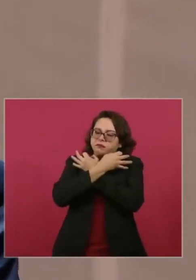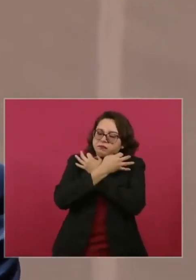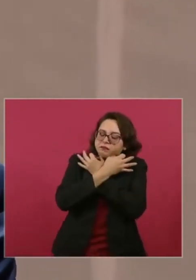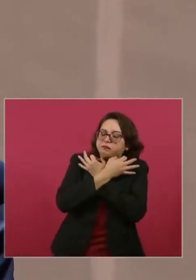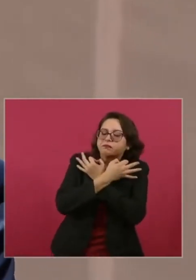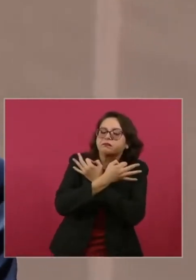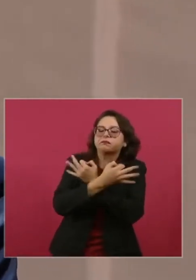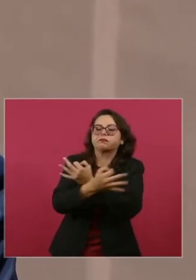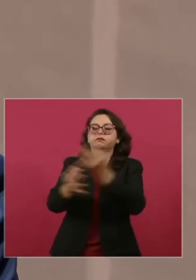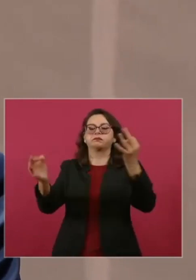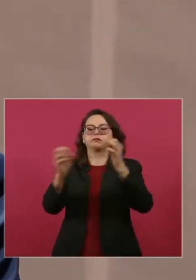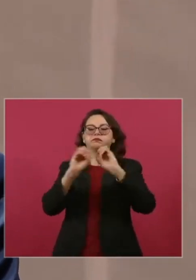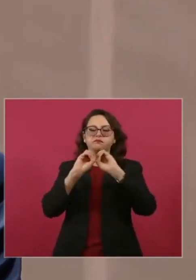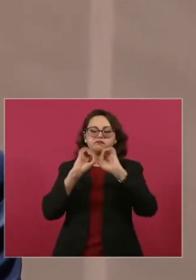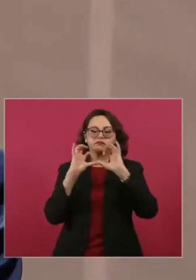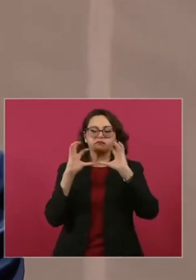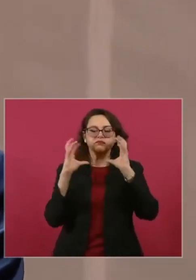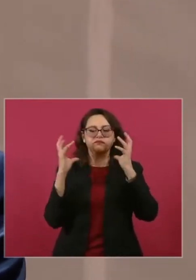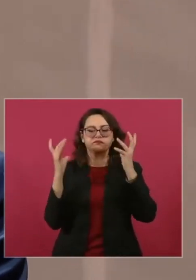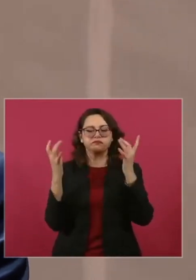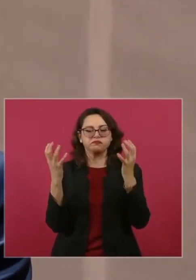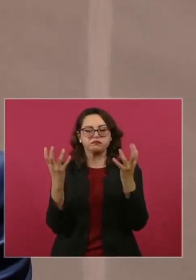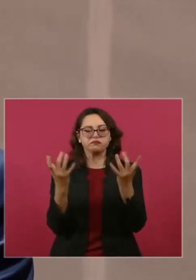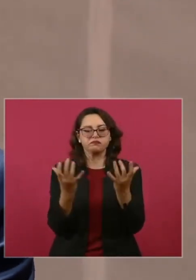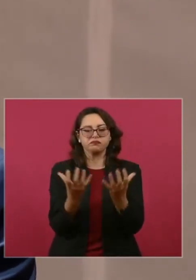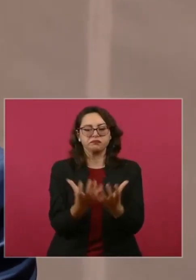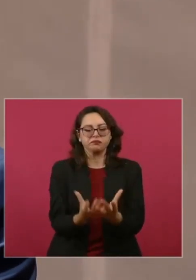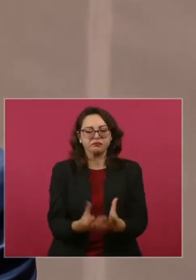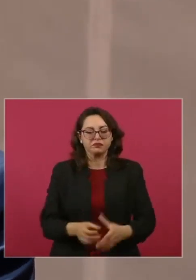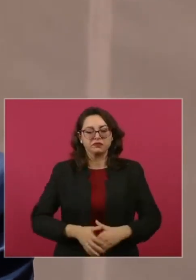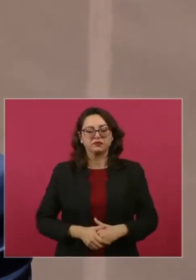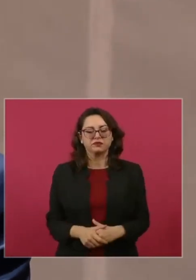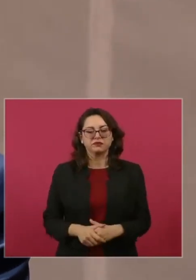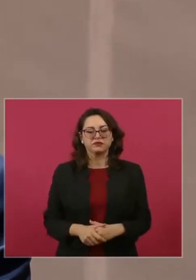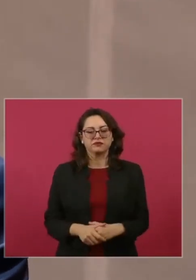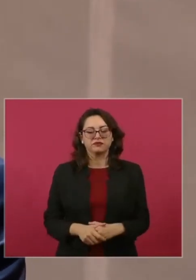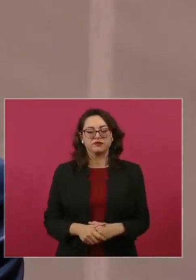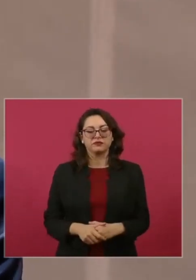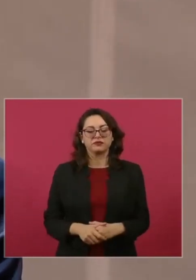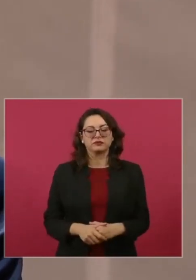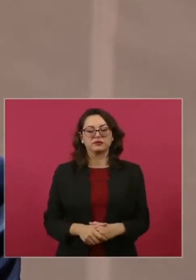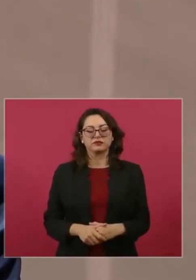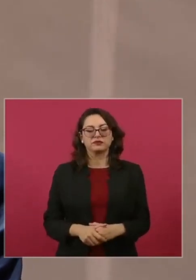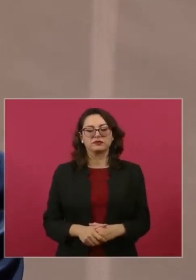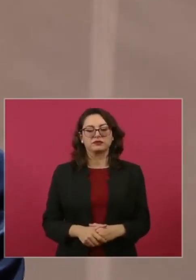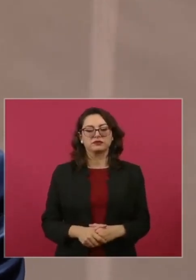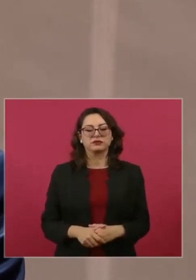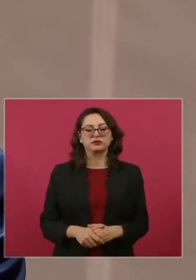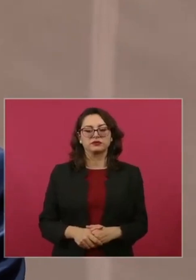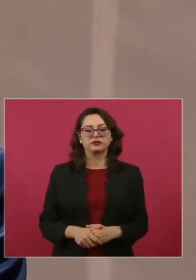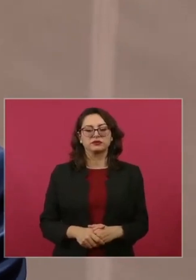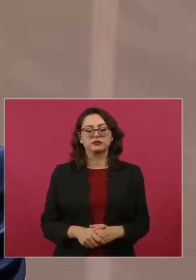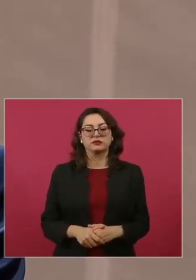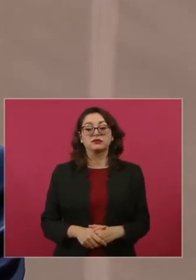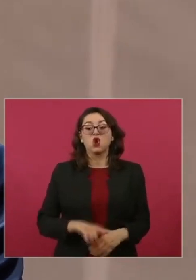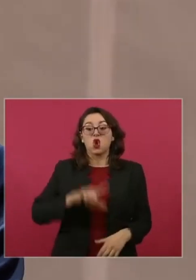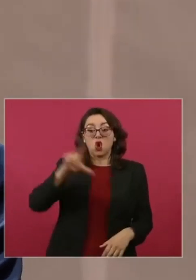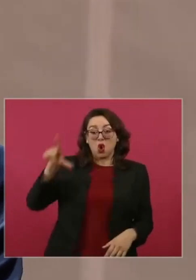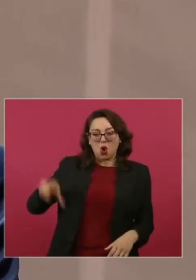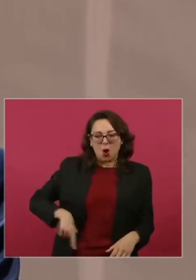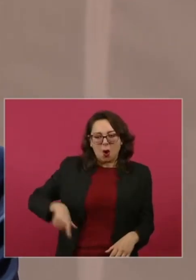the Atlantic. Tampoco existe hoy en México. Today there does not exist in Mexico.